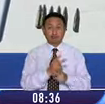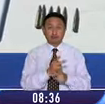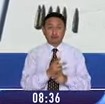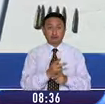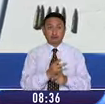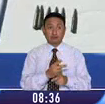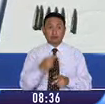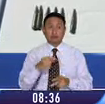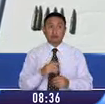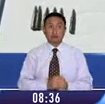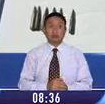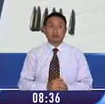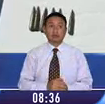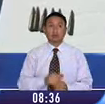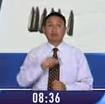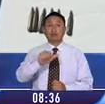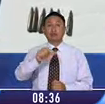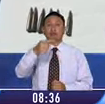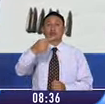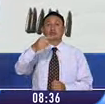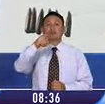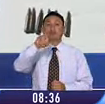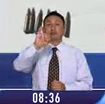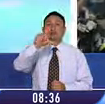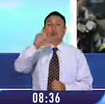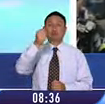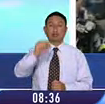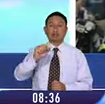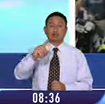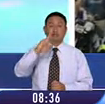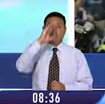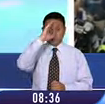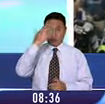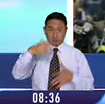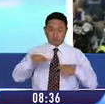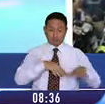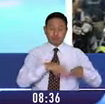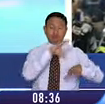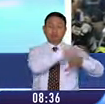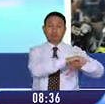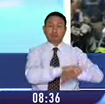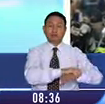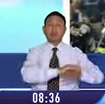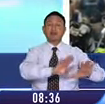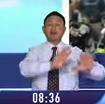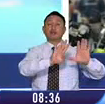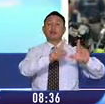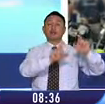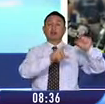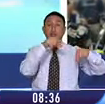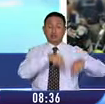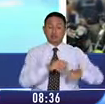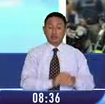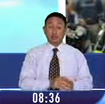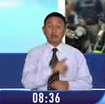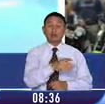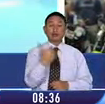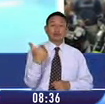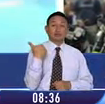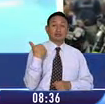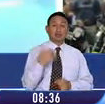como conocida como Águilas. La acción de los uniformados permitió la detención de 9 involucrados, quienes tenían en su